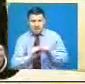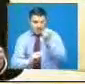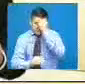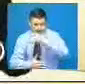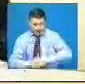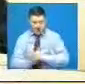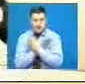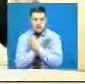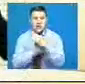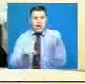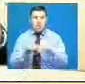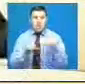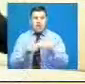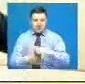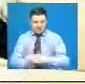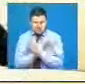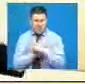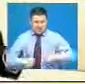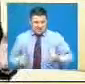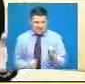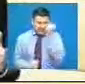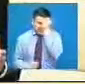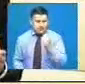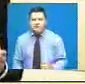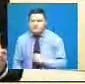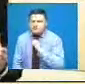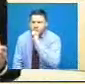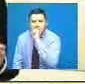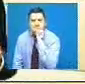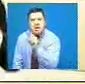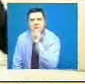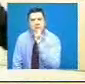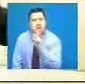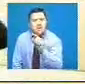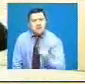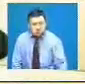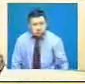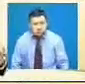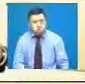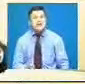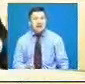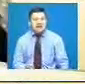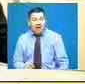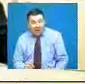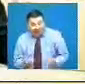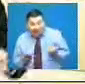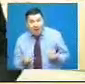que con el rango de incertidumbre que normalmente tienen esas estimaciones, ellos consideran que el nivel actual,